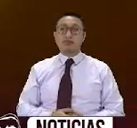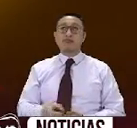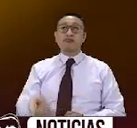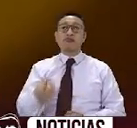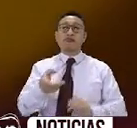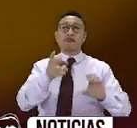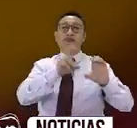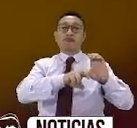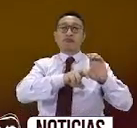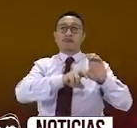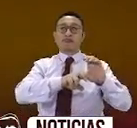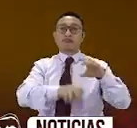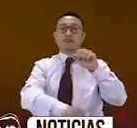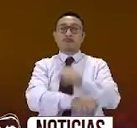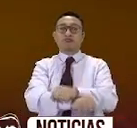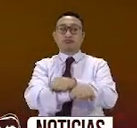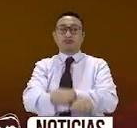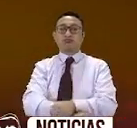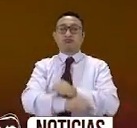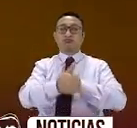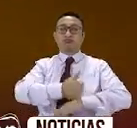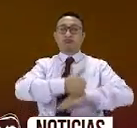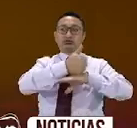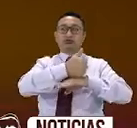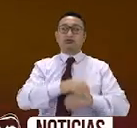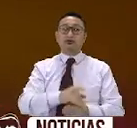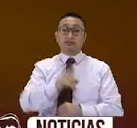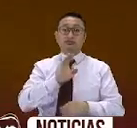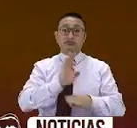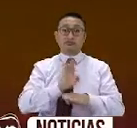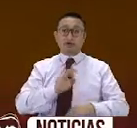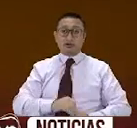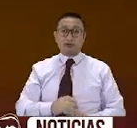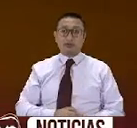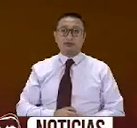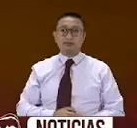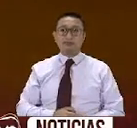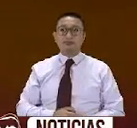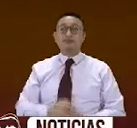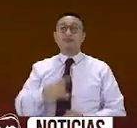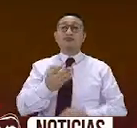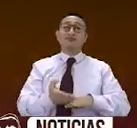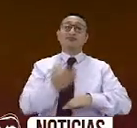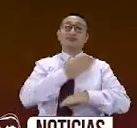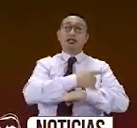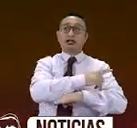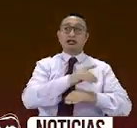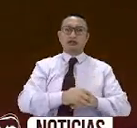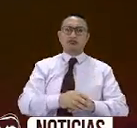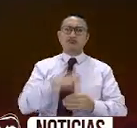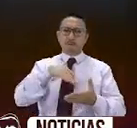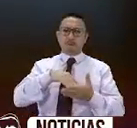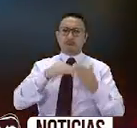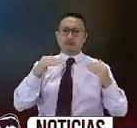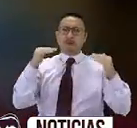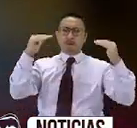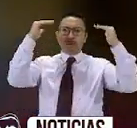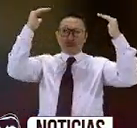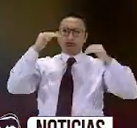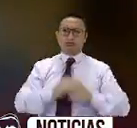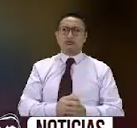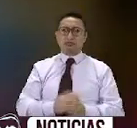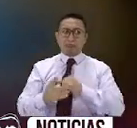camioneta. Fue llevado ante la autoridad para que rinda su versión. El procesado tiene varias maestrías. Ningún antecedente